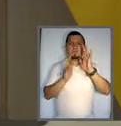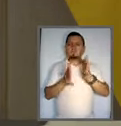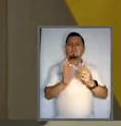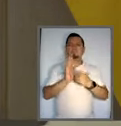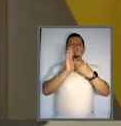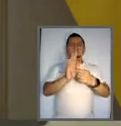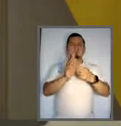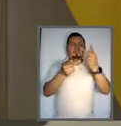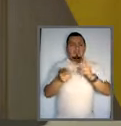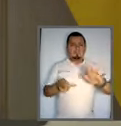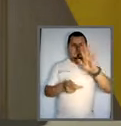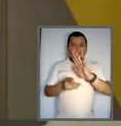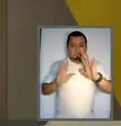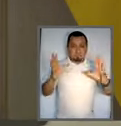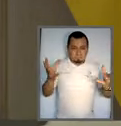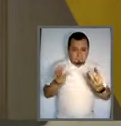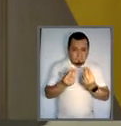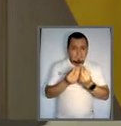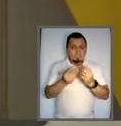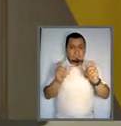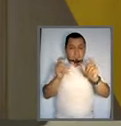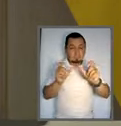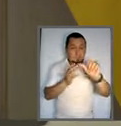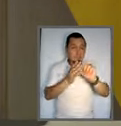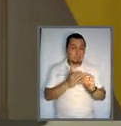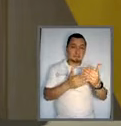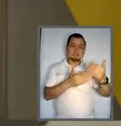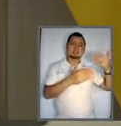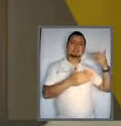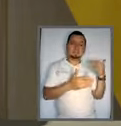ya el corte de caja de seguridad del mes de